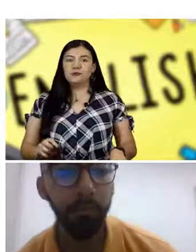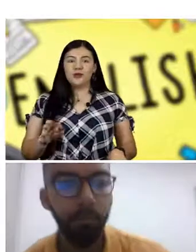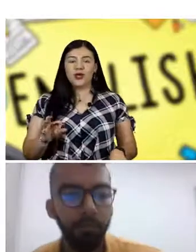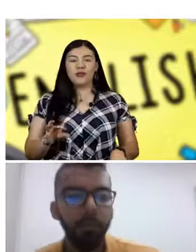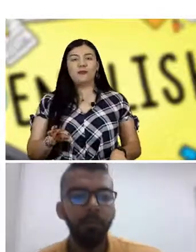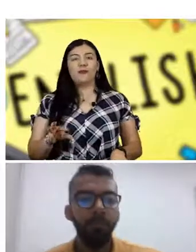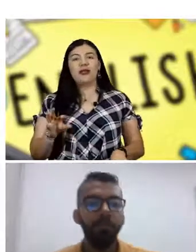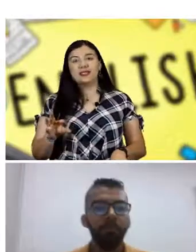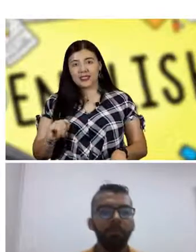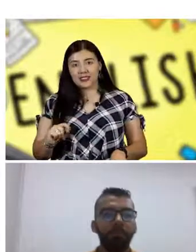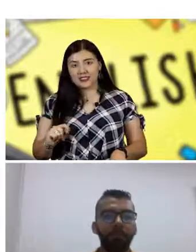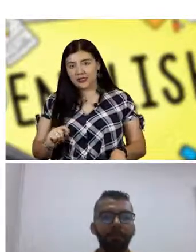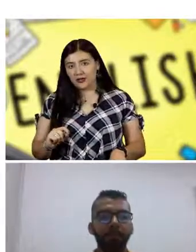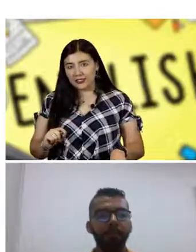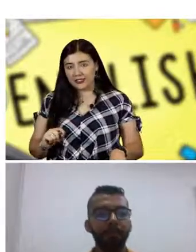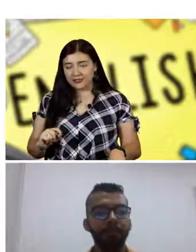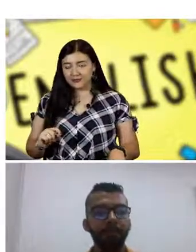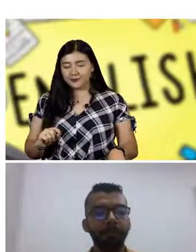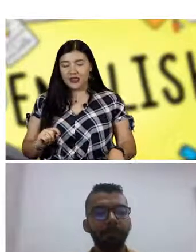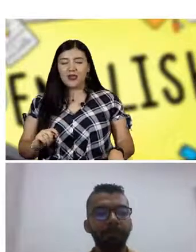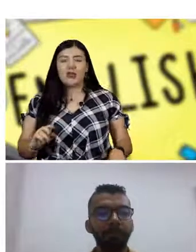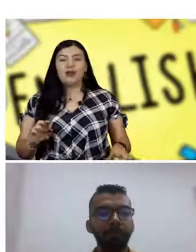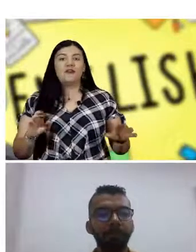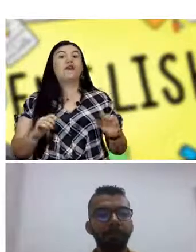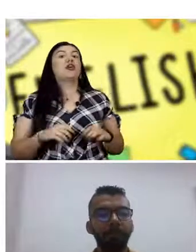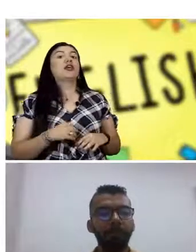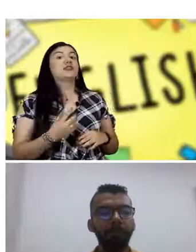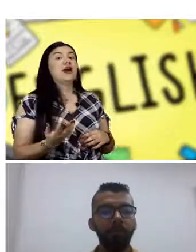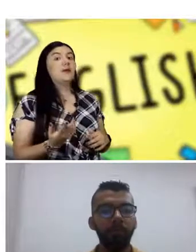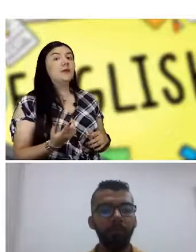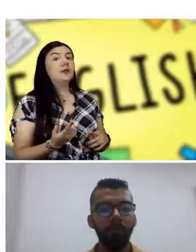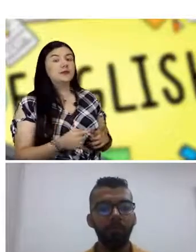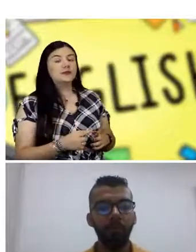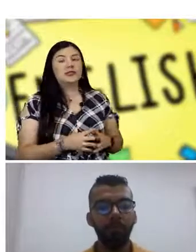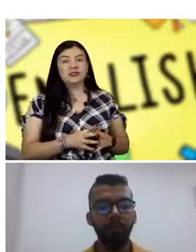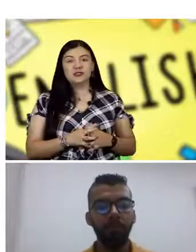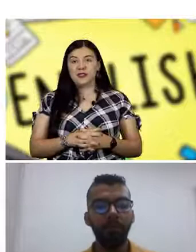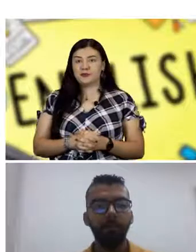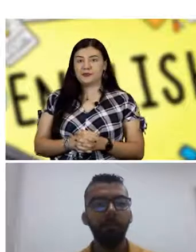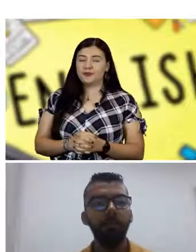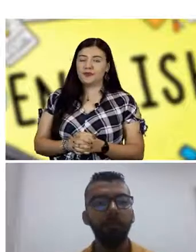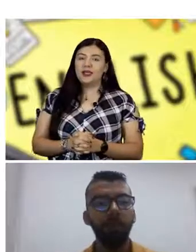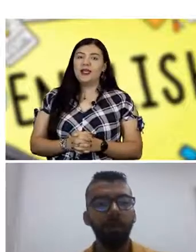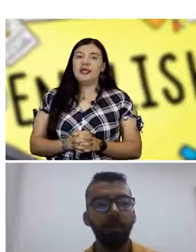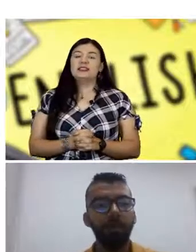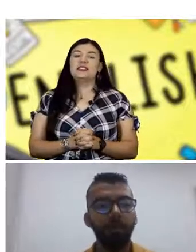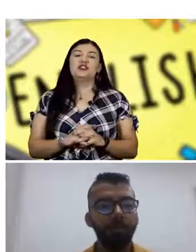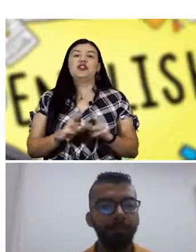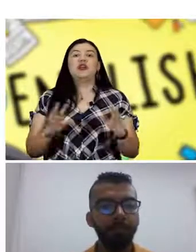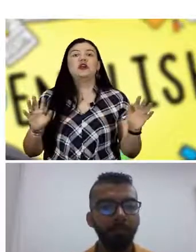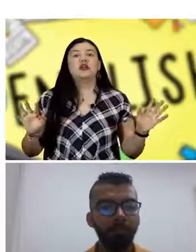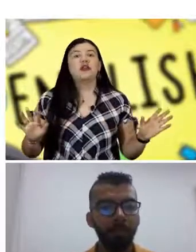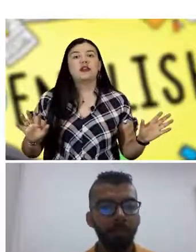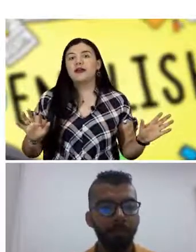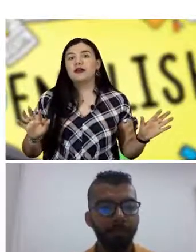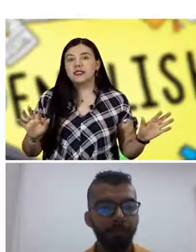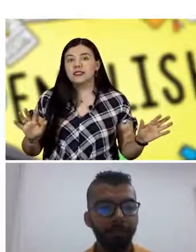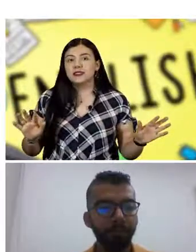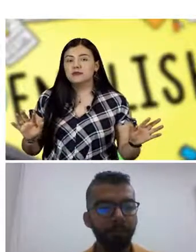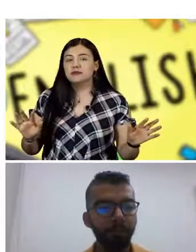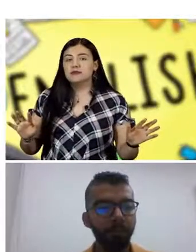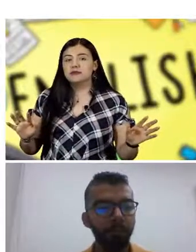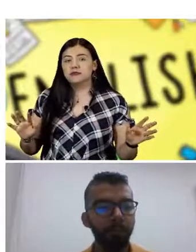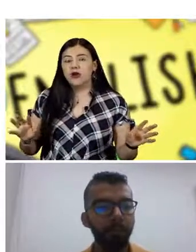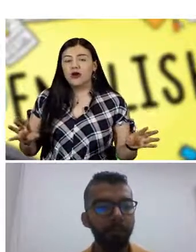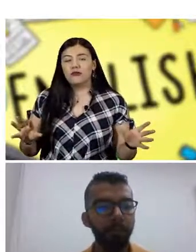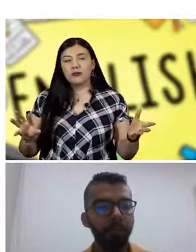cuerpo puedo padecer esta dolencia. For example, listen to me. Si yo digo dolor de